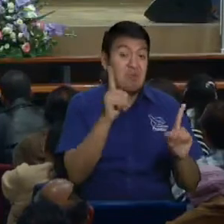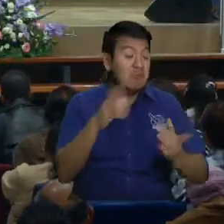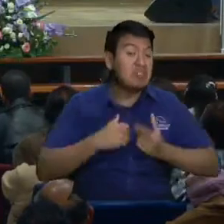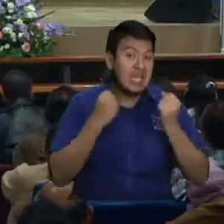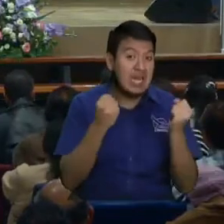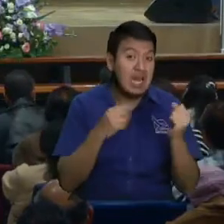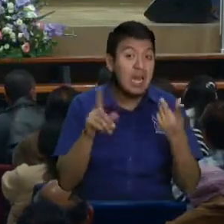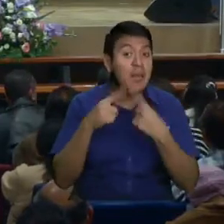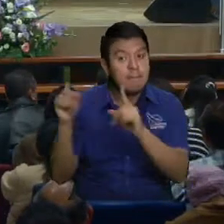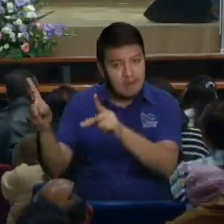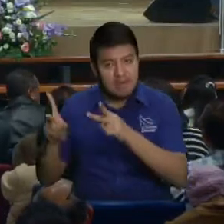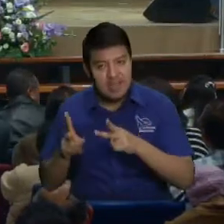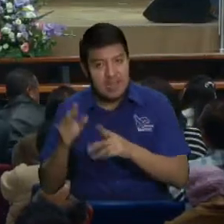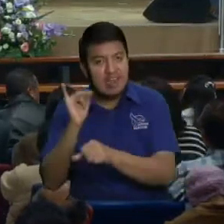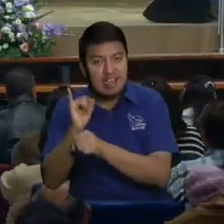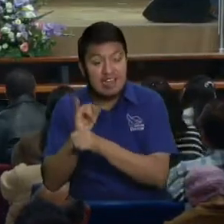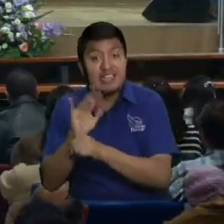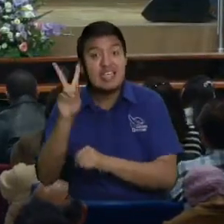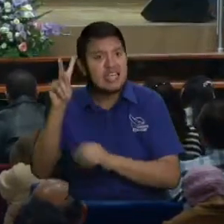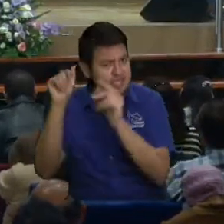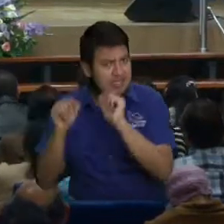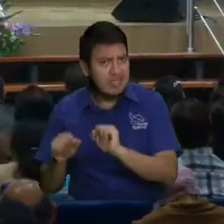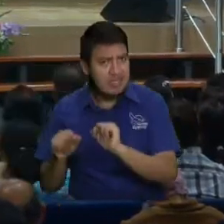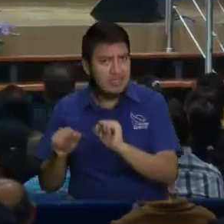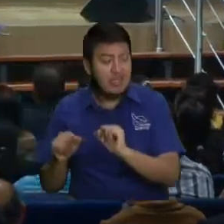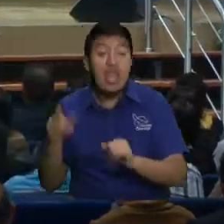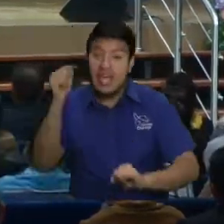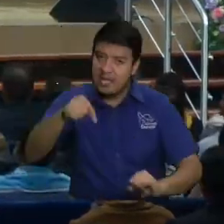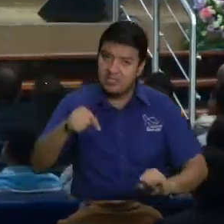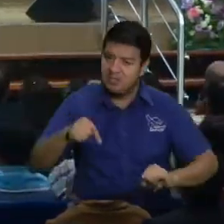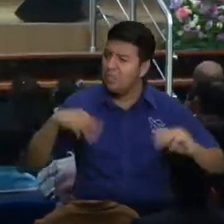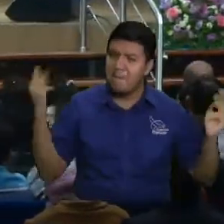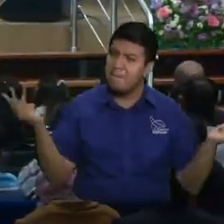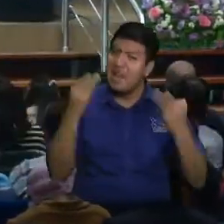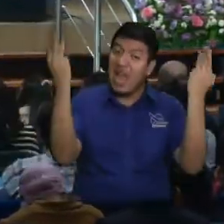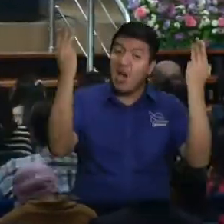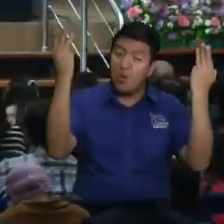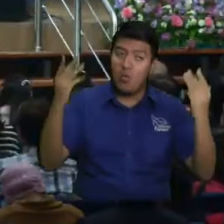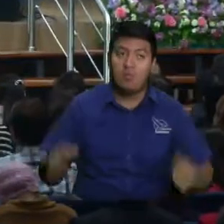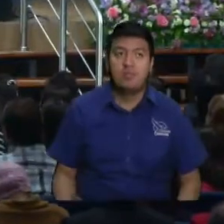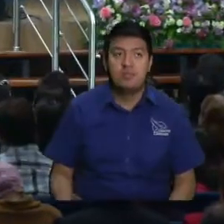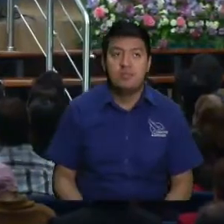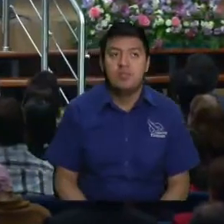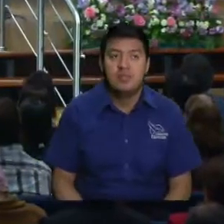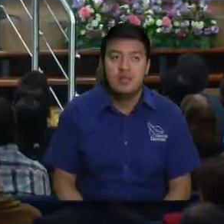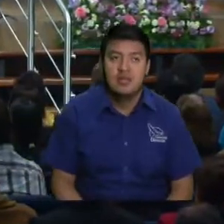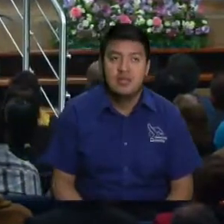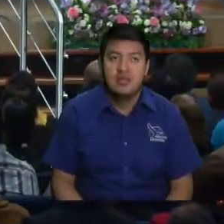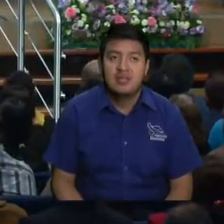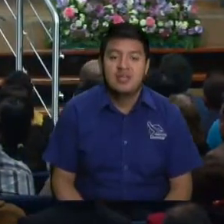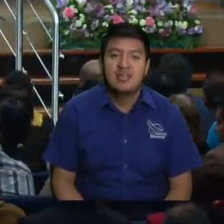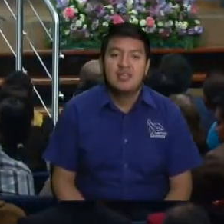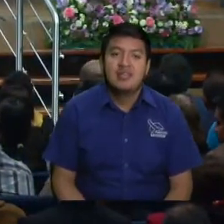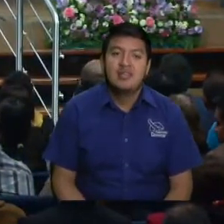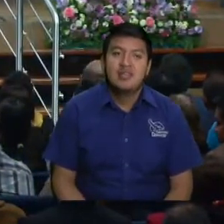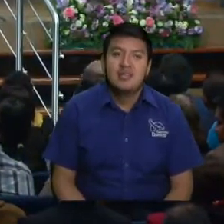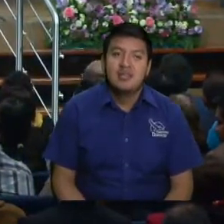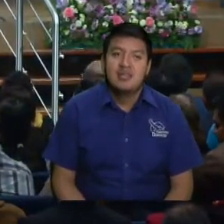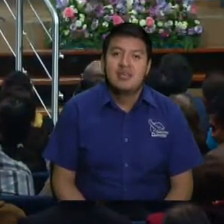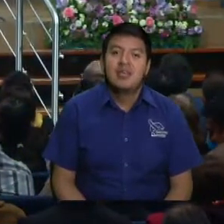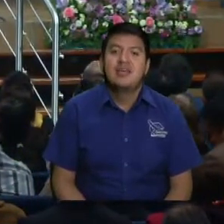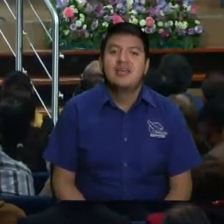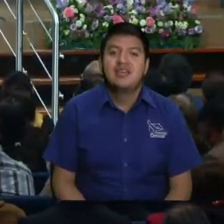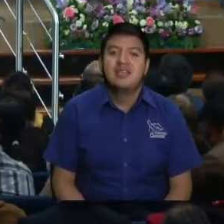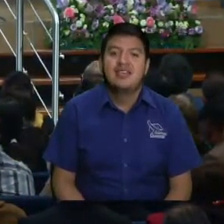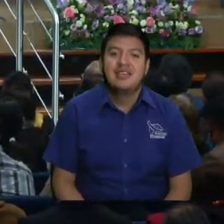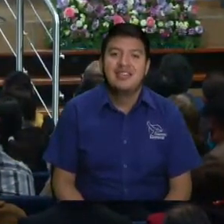A ver, mire pues. Ok, pues vamos a ver si están 100 personas... A estas 50 les duele la cabeza y